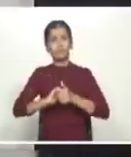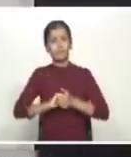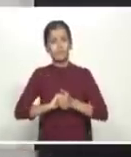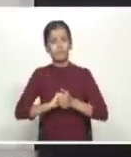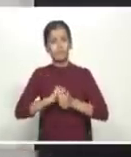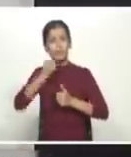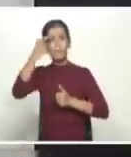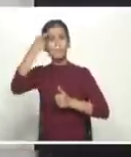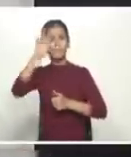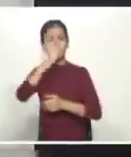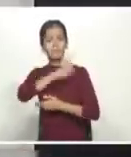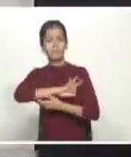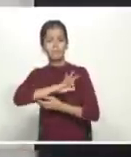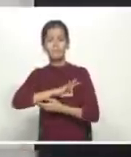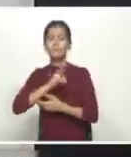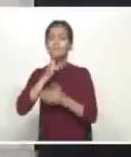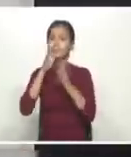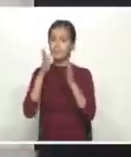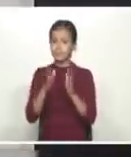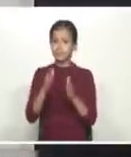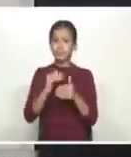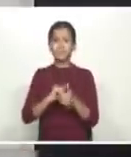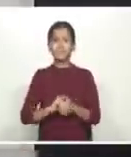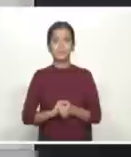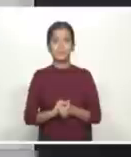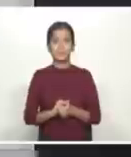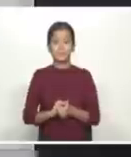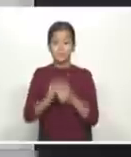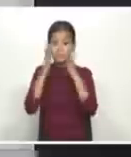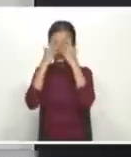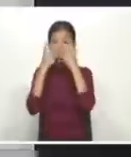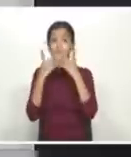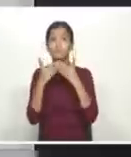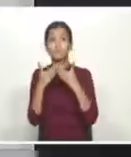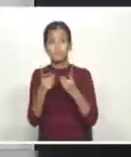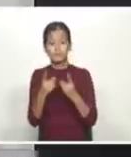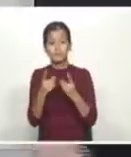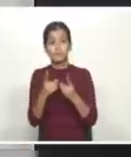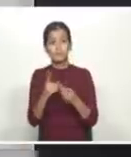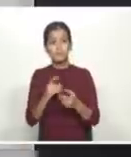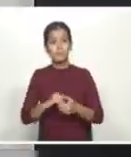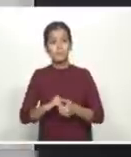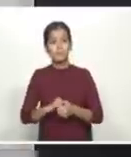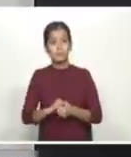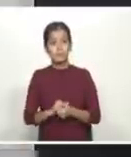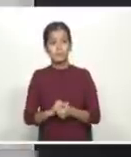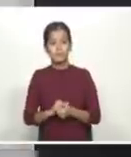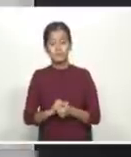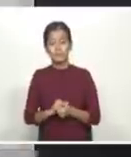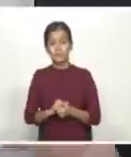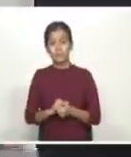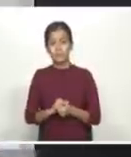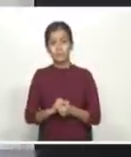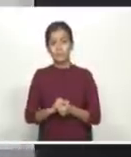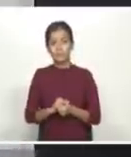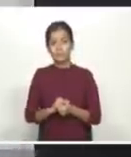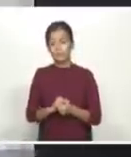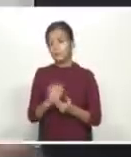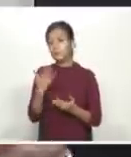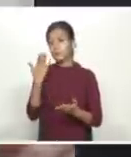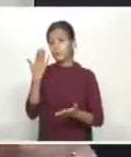para favorecer al pueblo hondureño. La decisión de abrir relaciones con China, esa tal